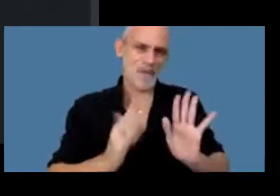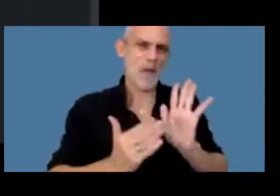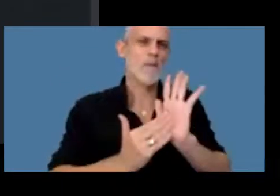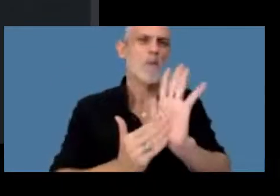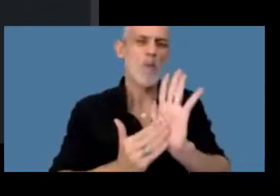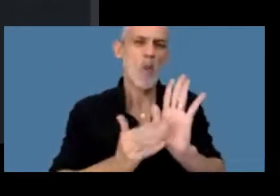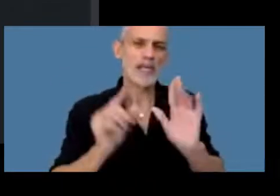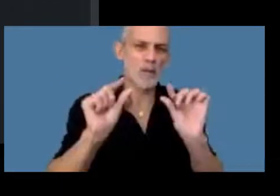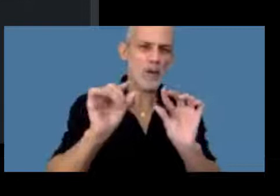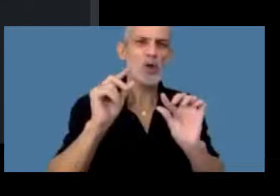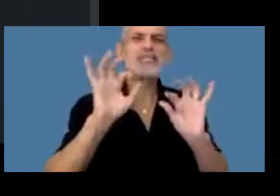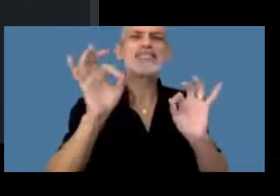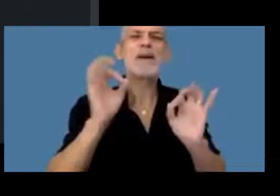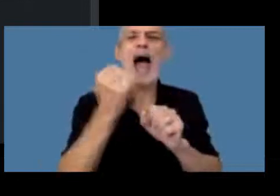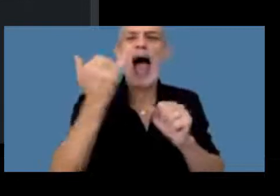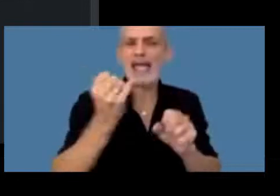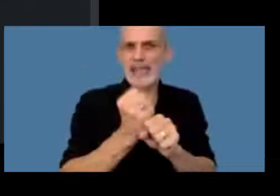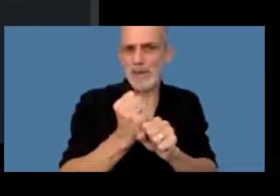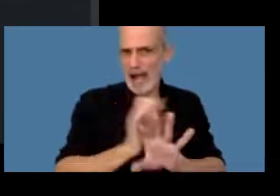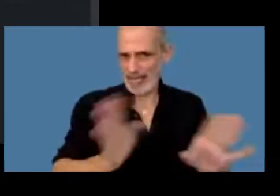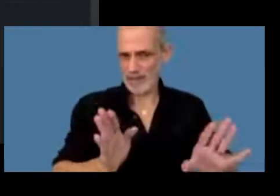saber que existe, digamos, ¿no?